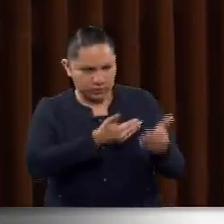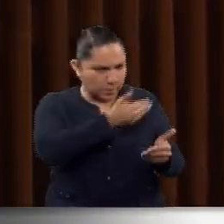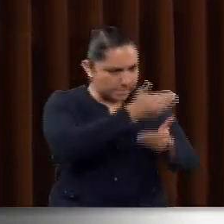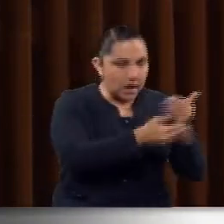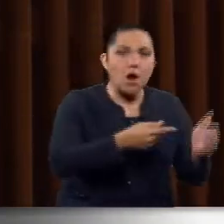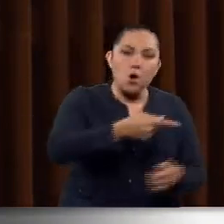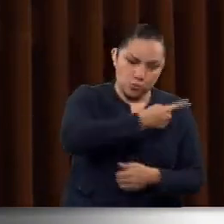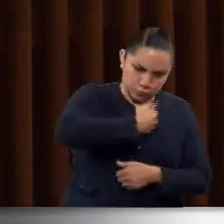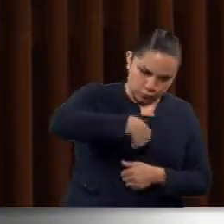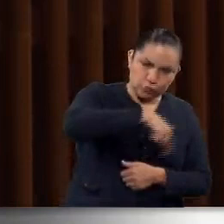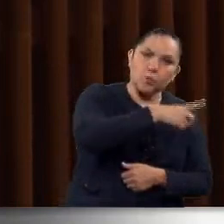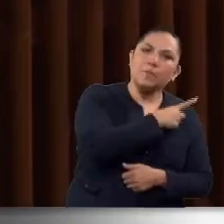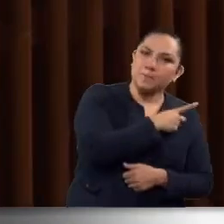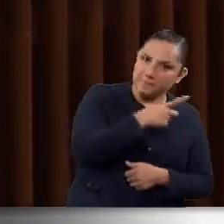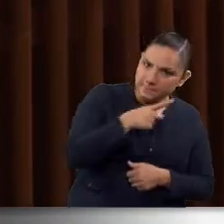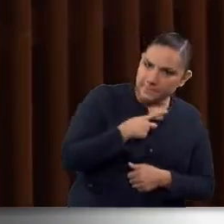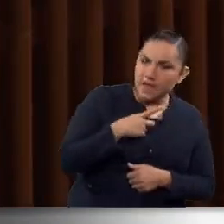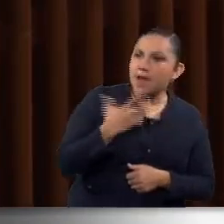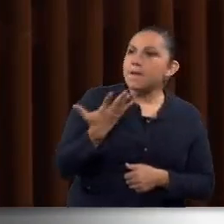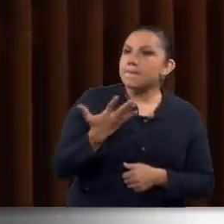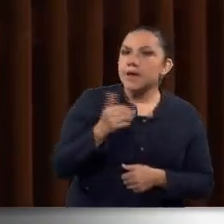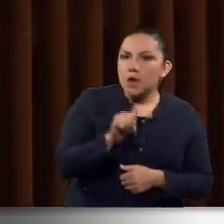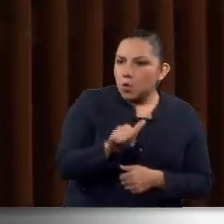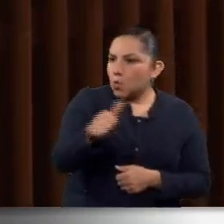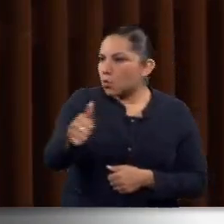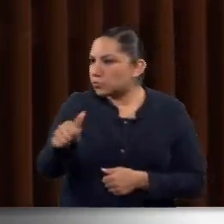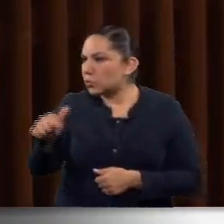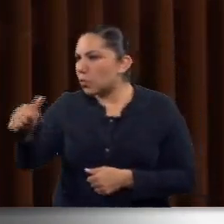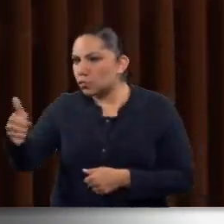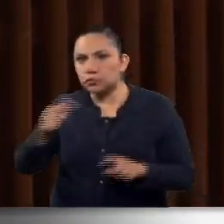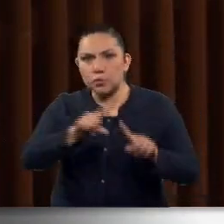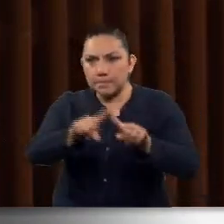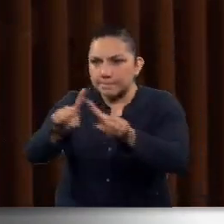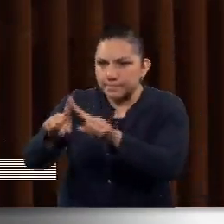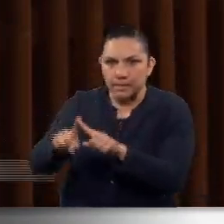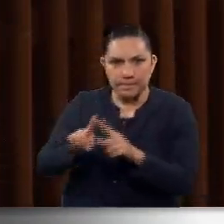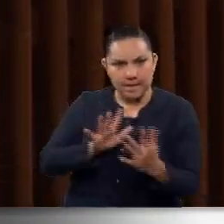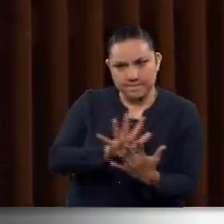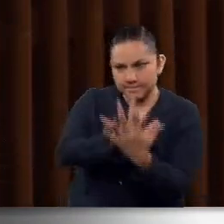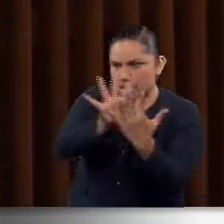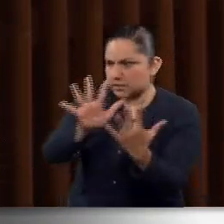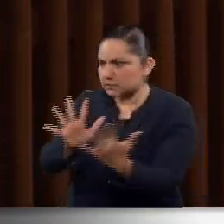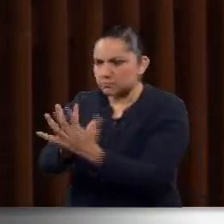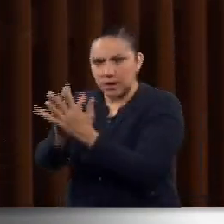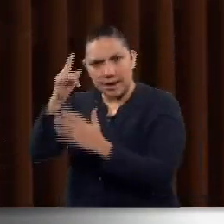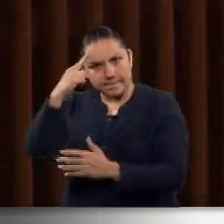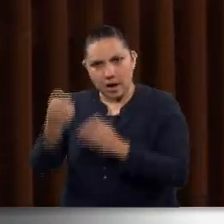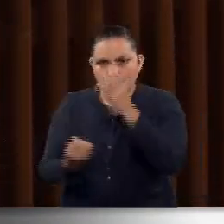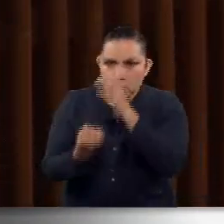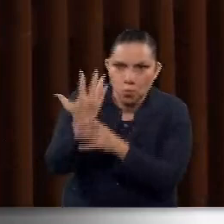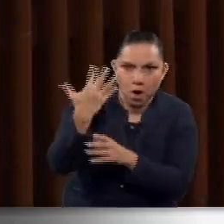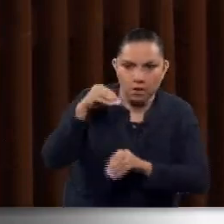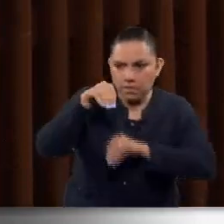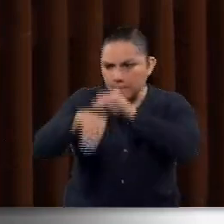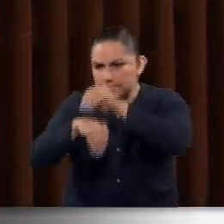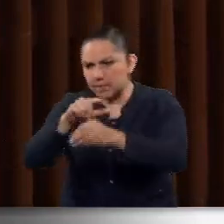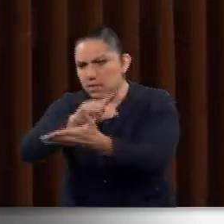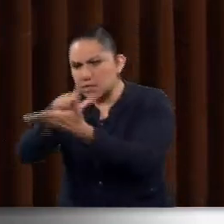formadores, tutores de esas nuevas iniciativas, de esas nuevas políticas, de esas nuevas ideologías.